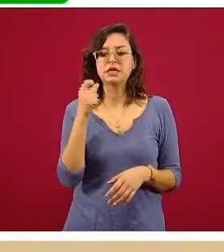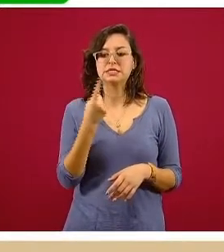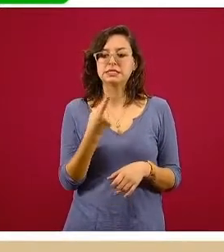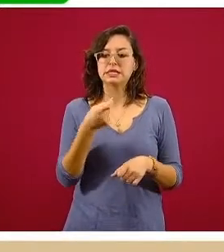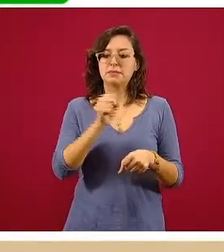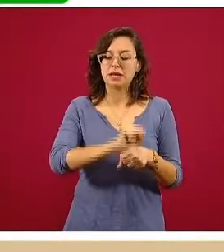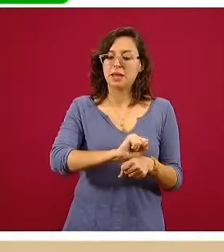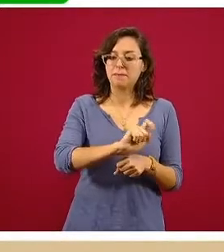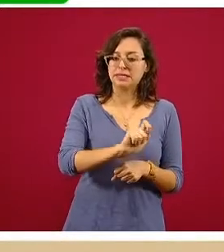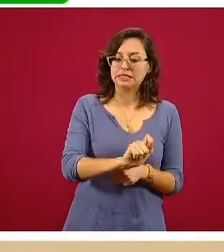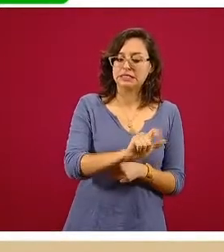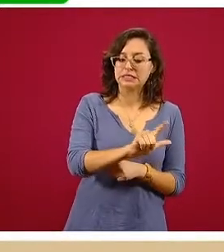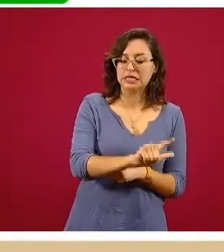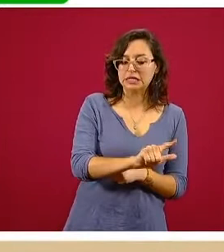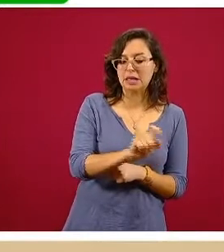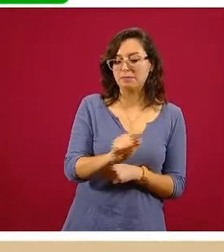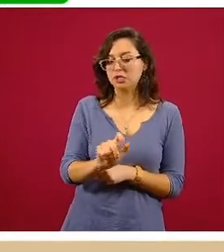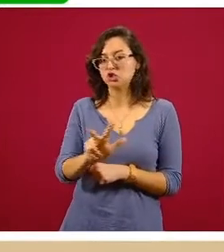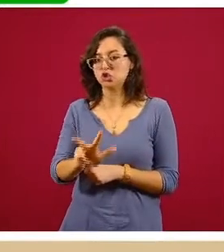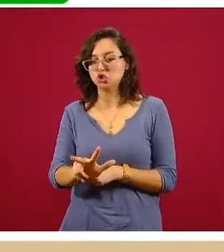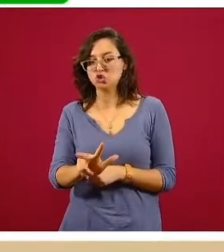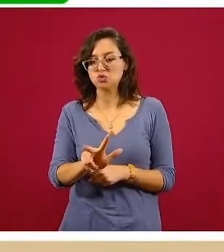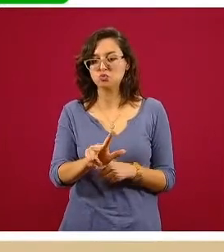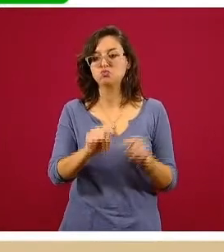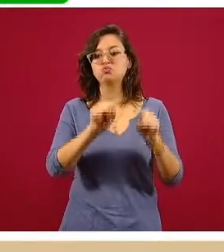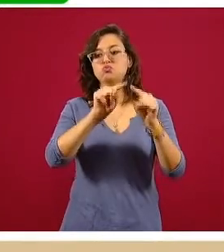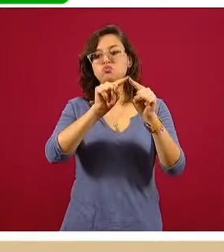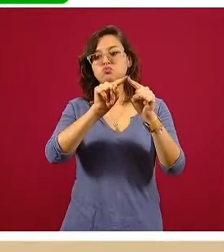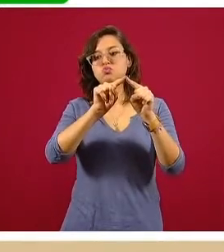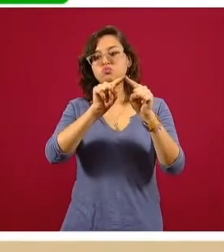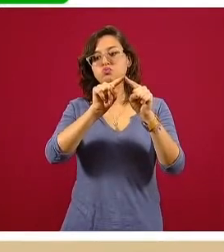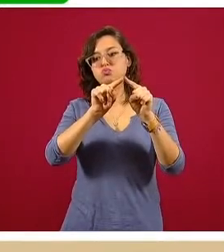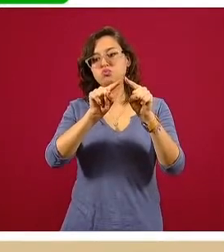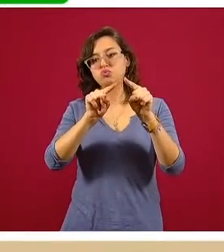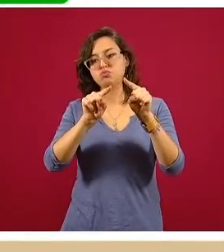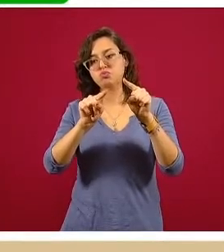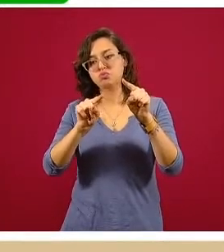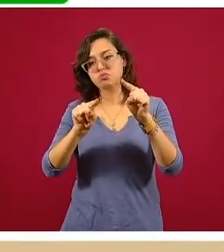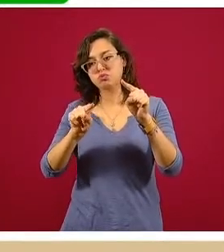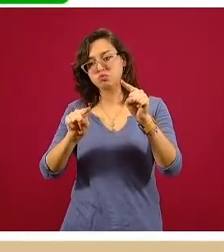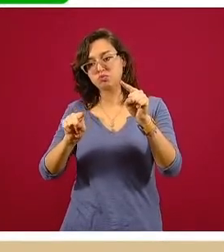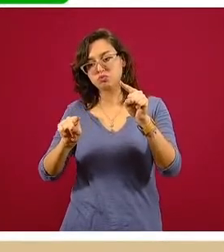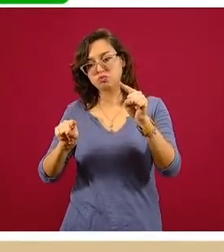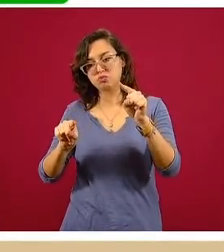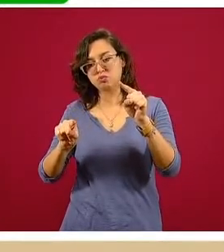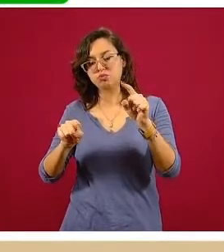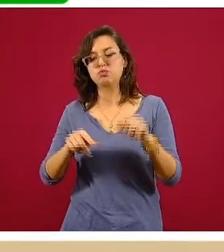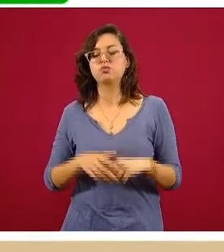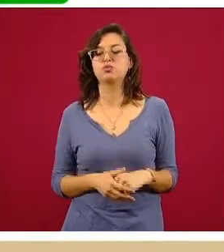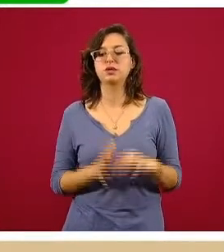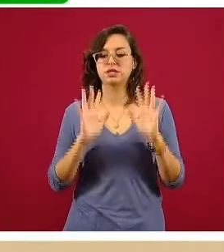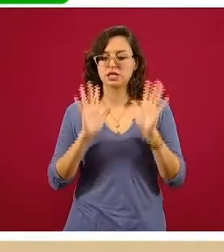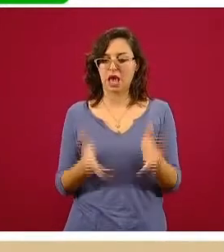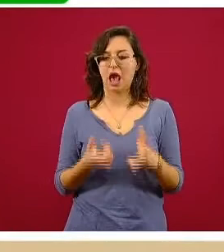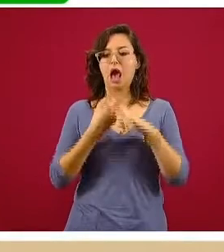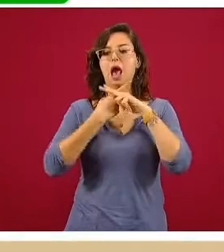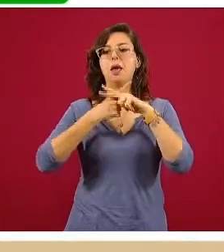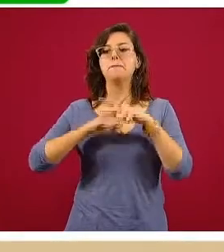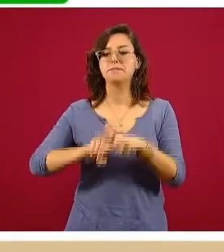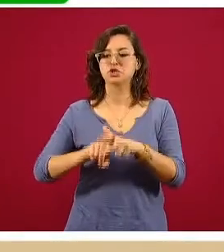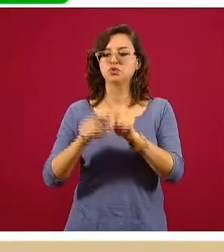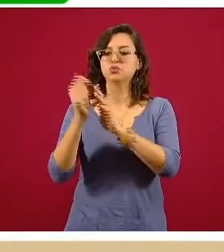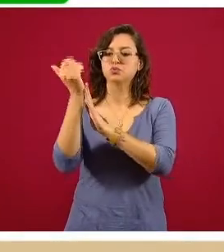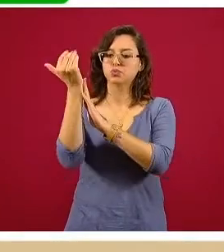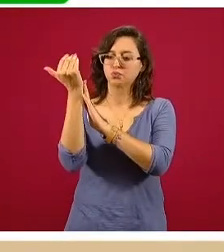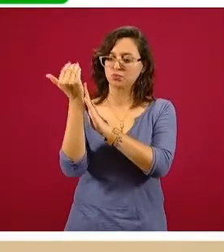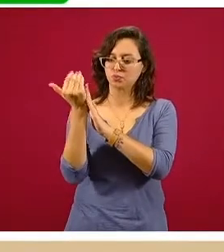semana 27 a la semana 28 empezábamos a ver una tendencia descendente, es decir, un descenso